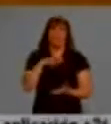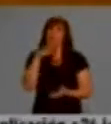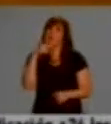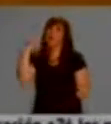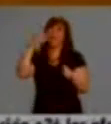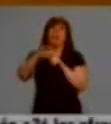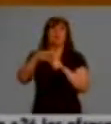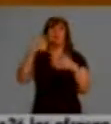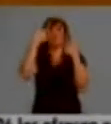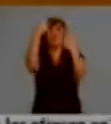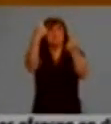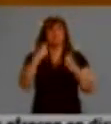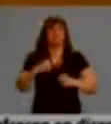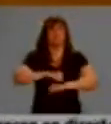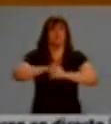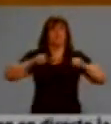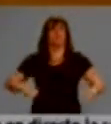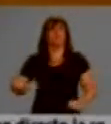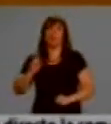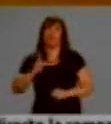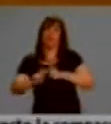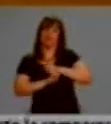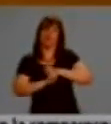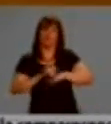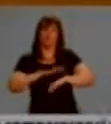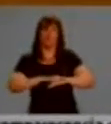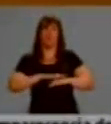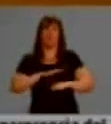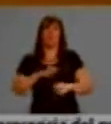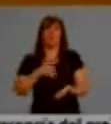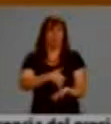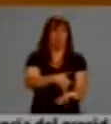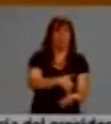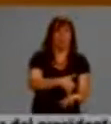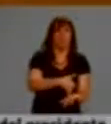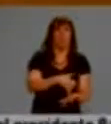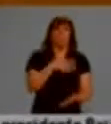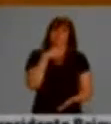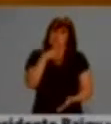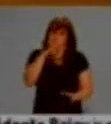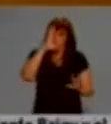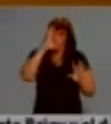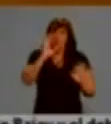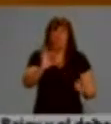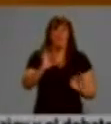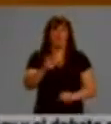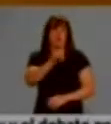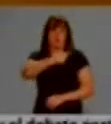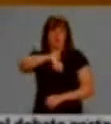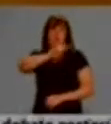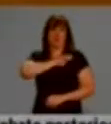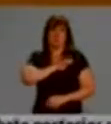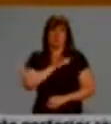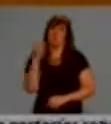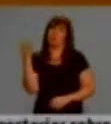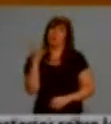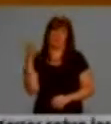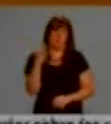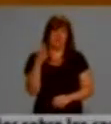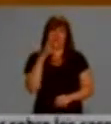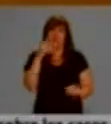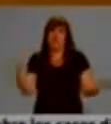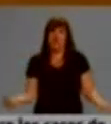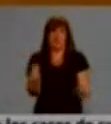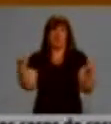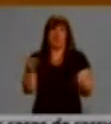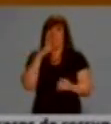como coartada para desestabilizarlas. Bien está que tengamos que reparar en España la ruina que nos ha dejado el Gobierno anterior. No